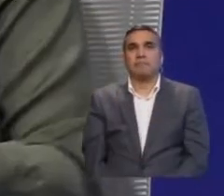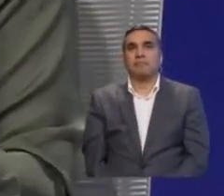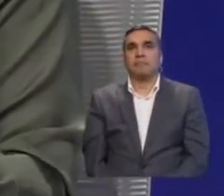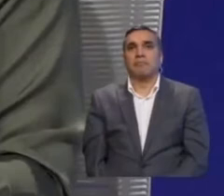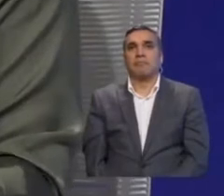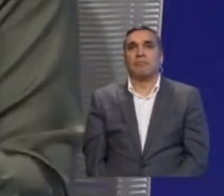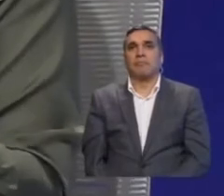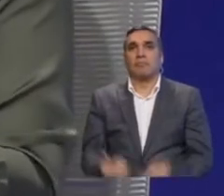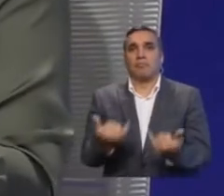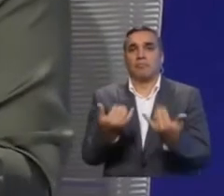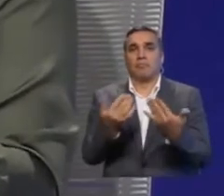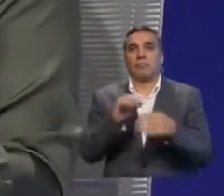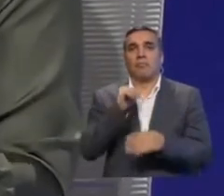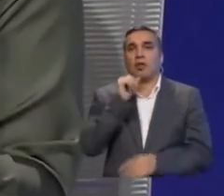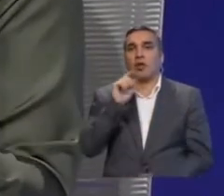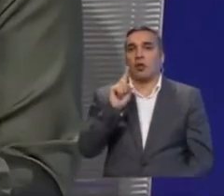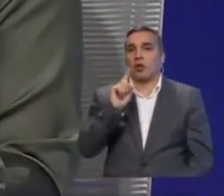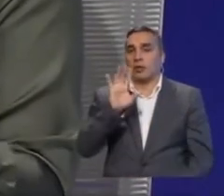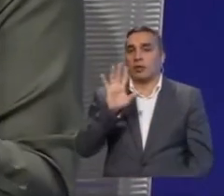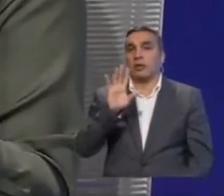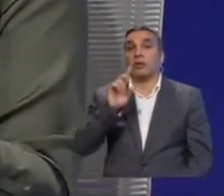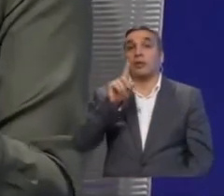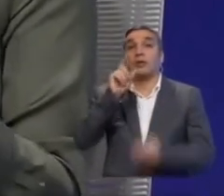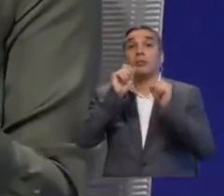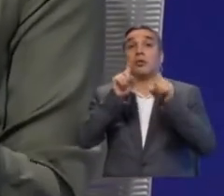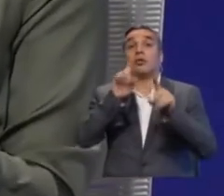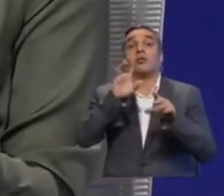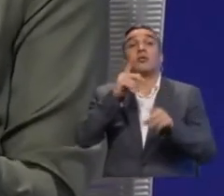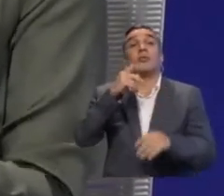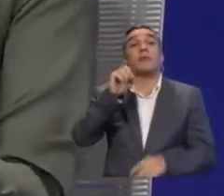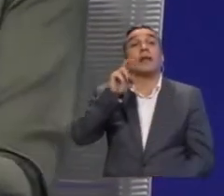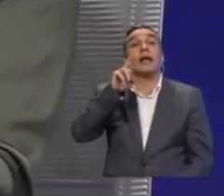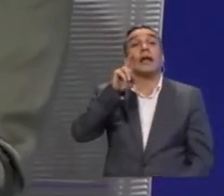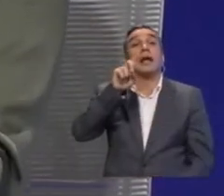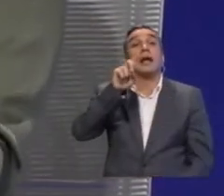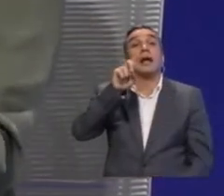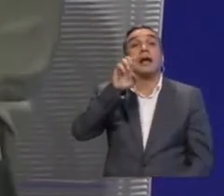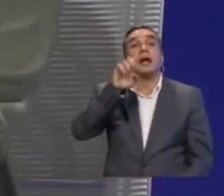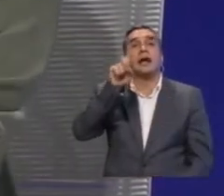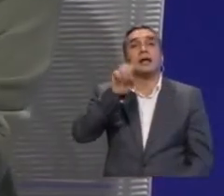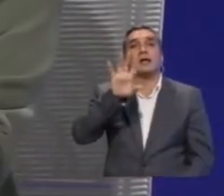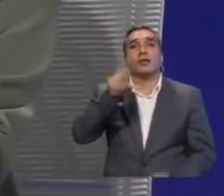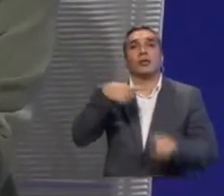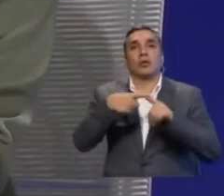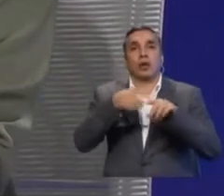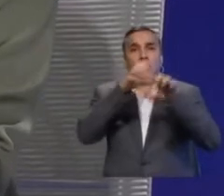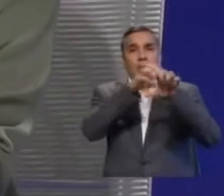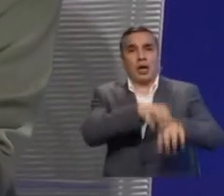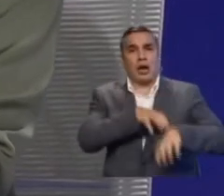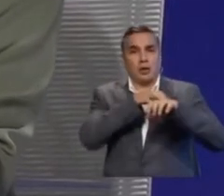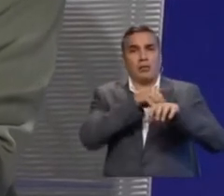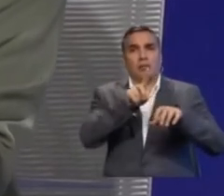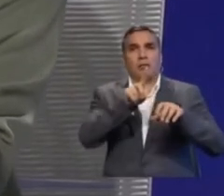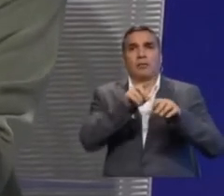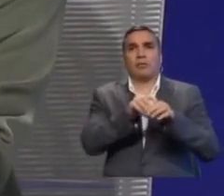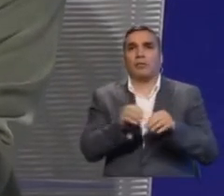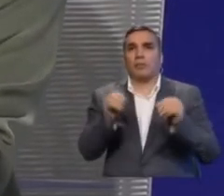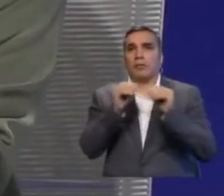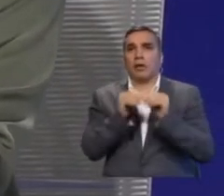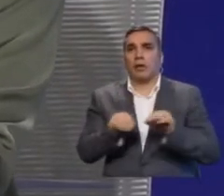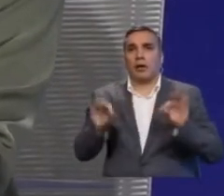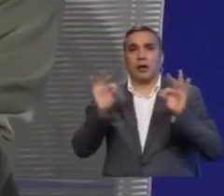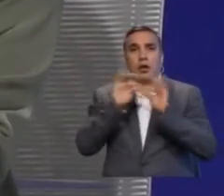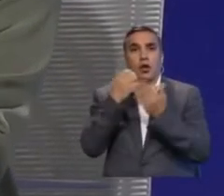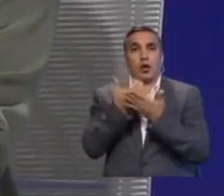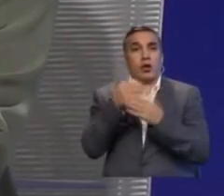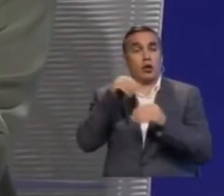Descartando este, ya solo uno. Su pregunta, señor Peris. Al ser la agricultura la base